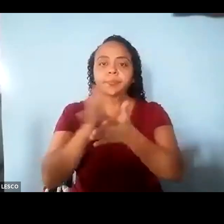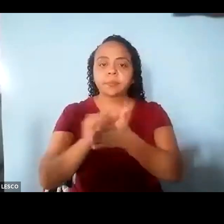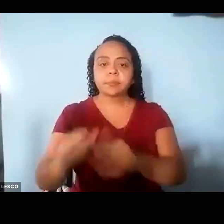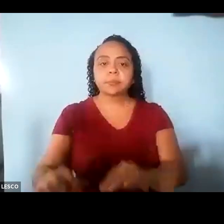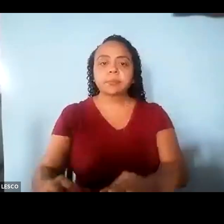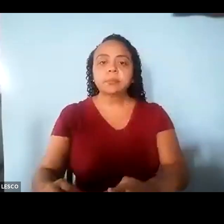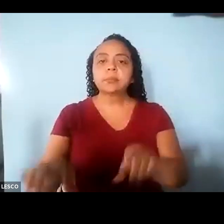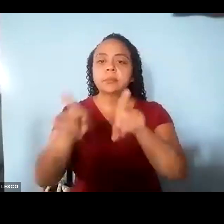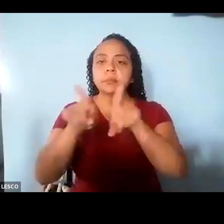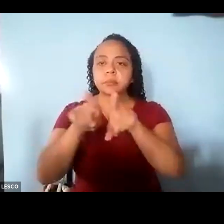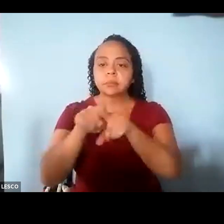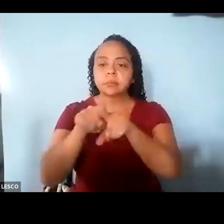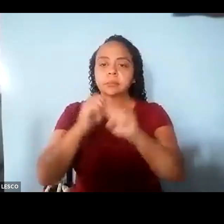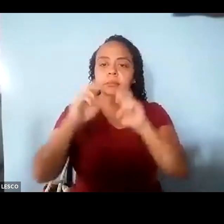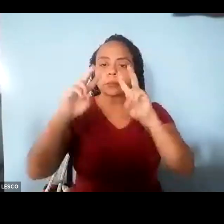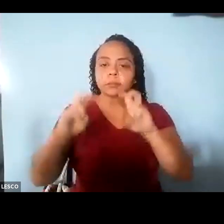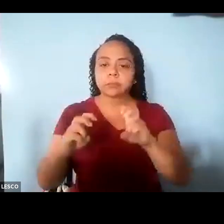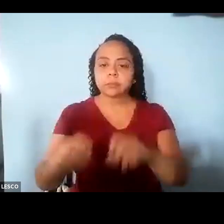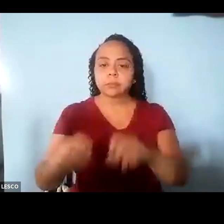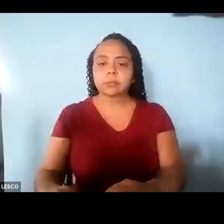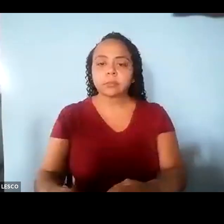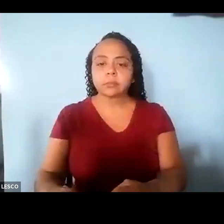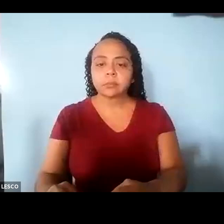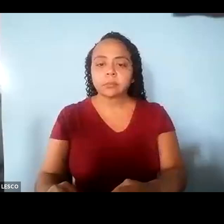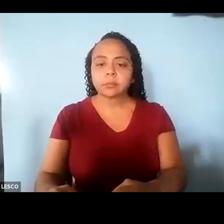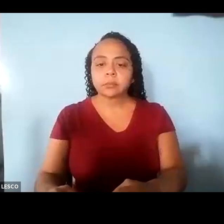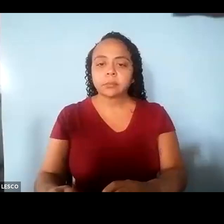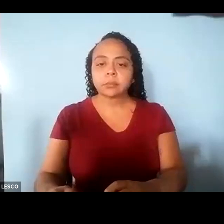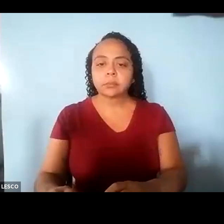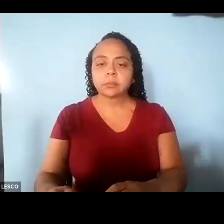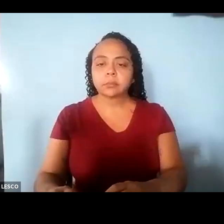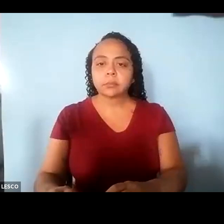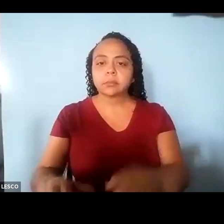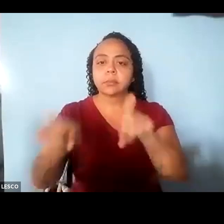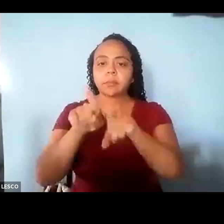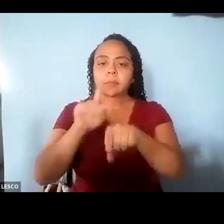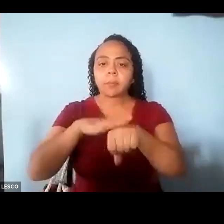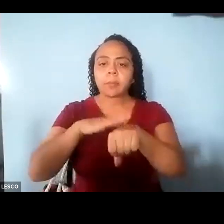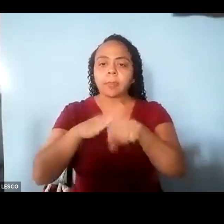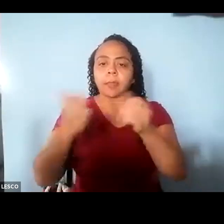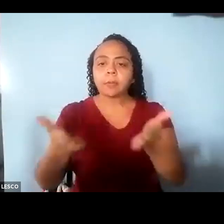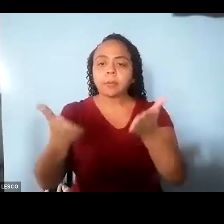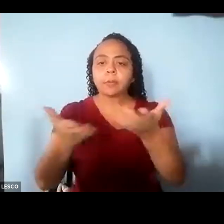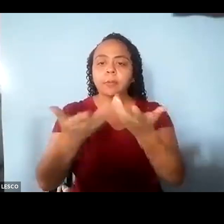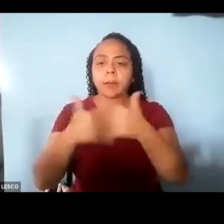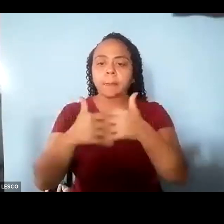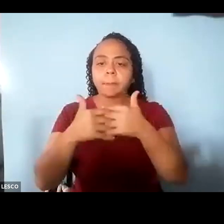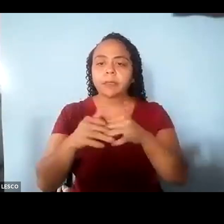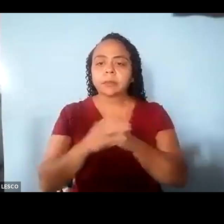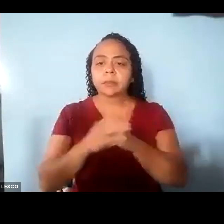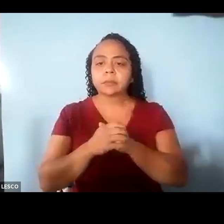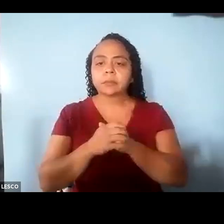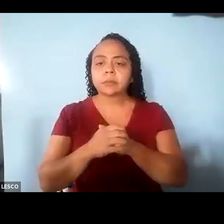también análisis de la evaluación del riesgo entre actores del sector mipyme que también permita promover empresas que estén mejor preparadas